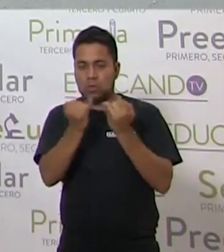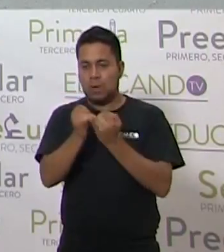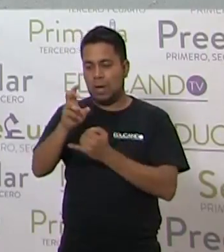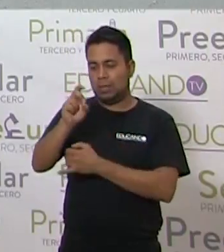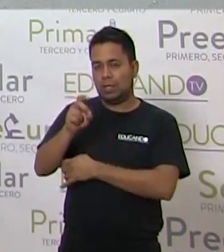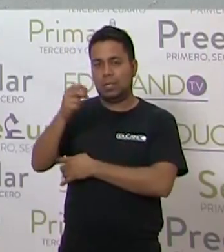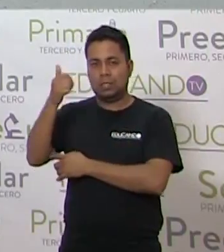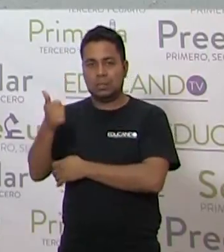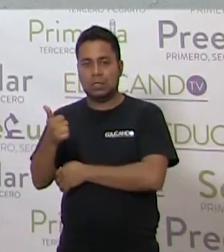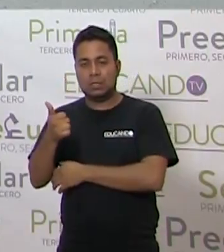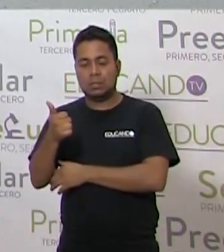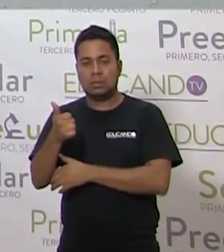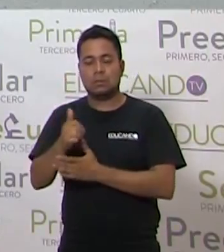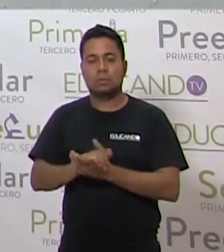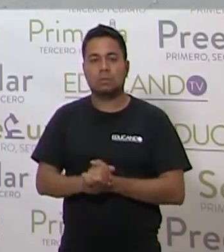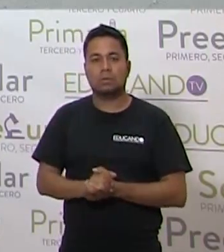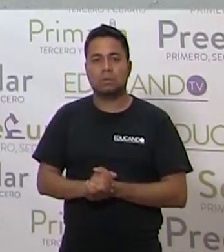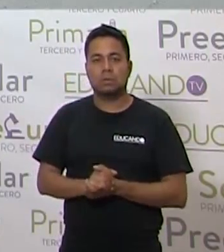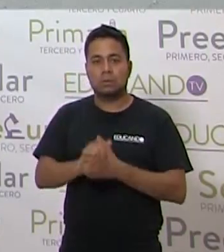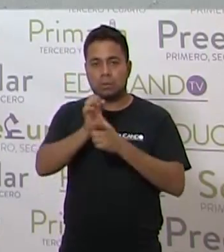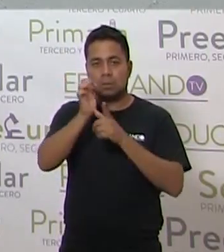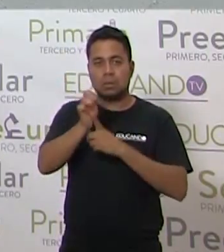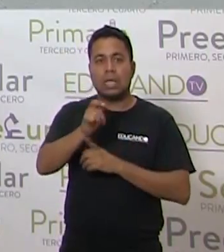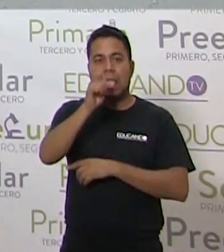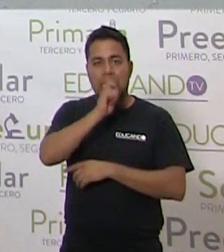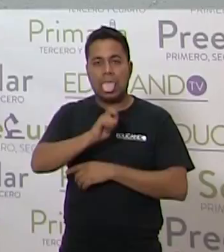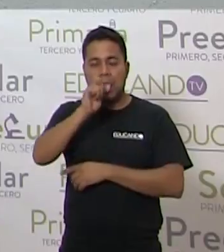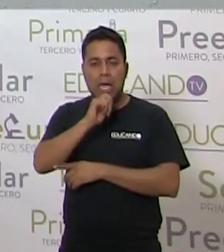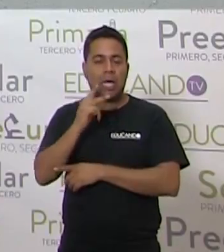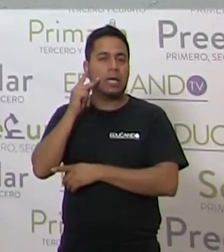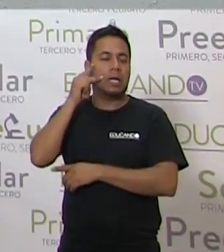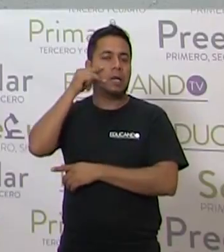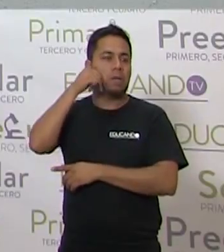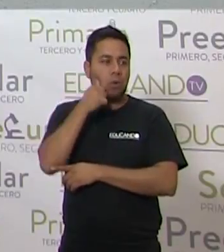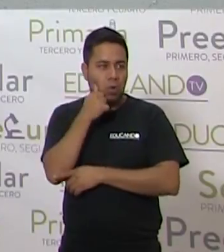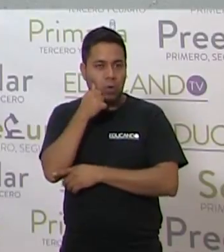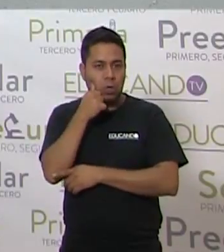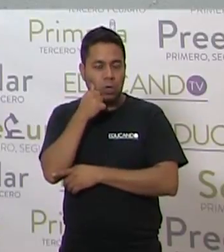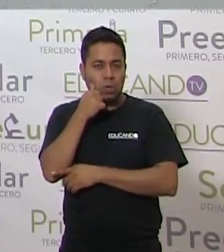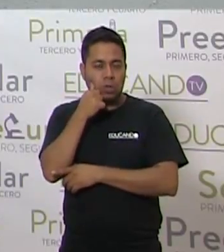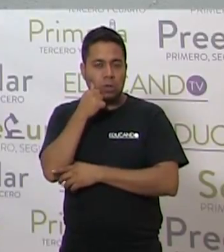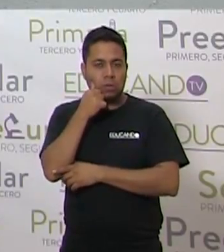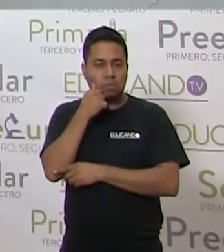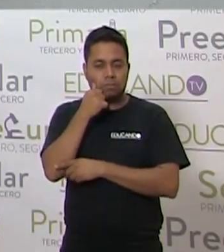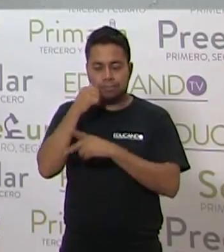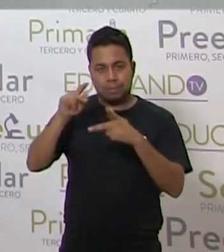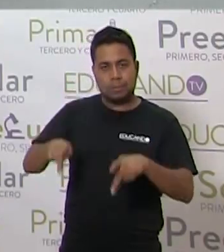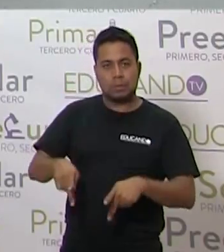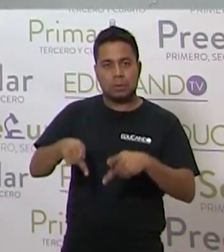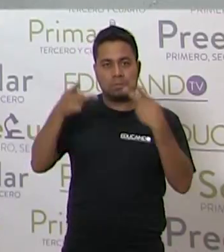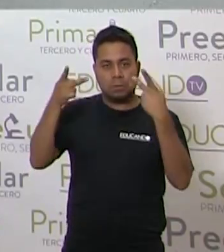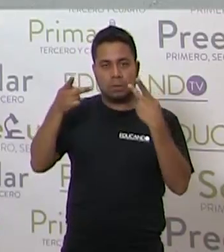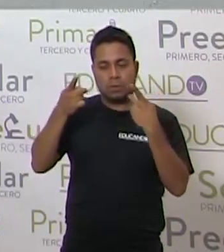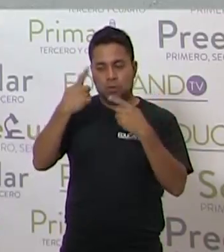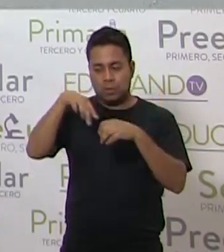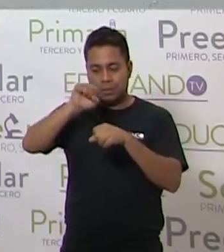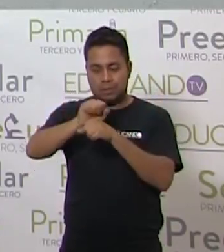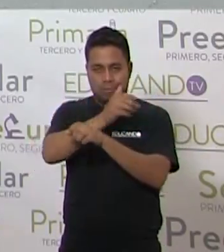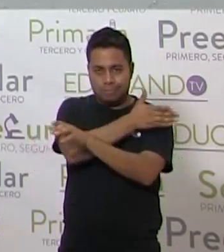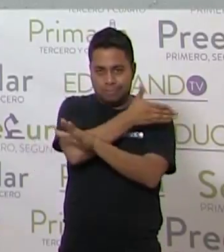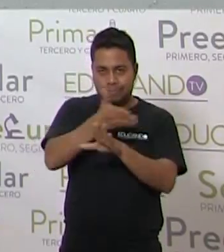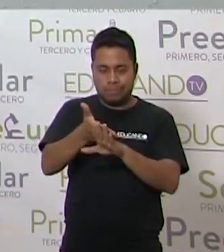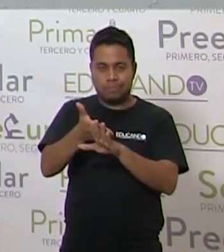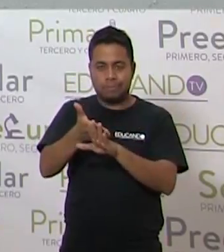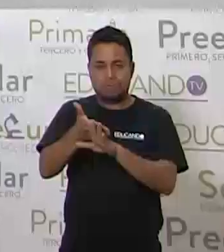36 entonces las paletas de limón se vendieron en la semana o la